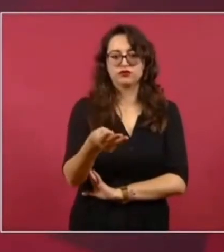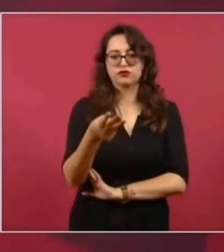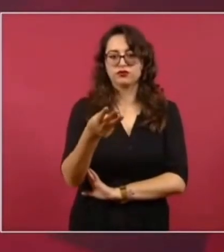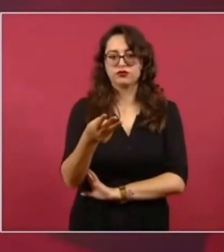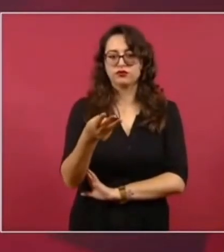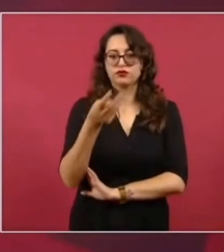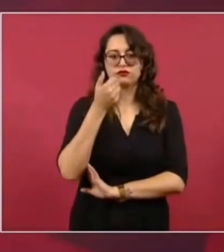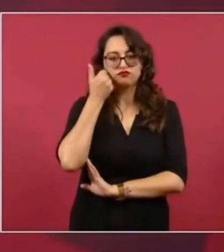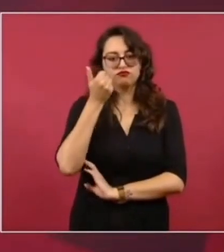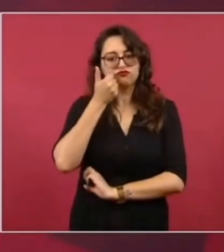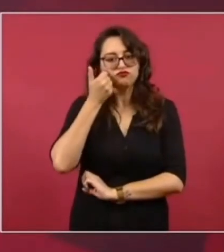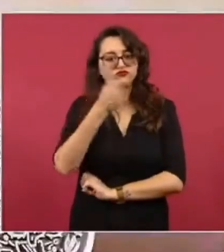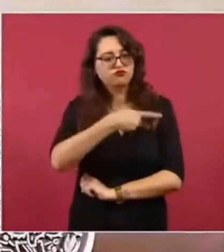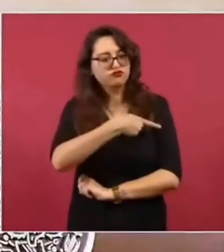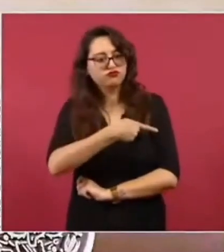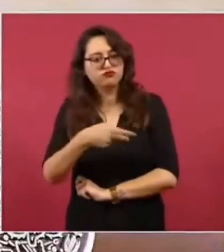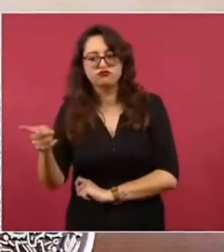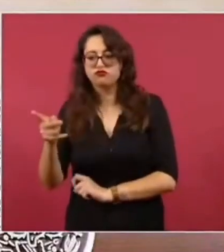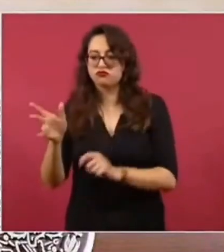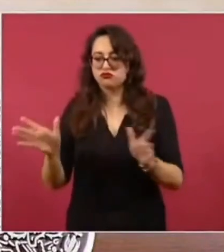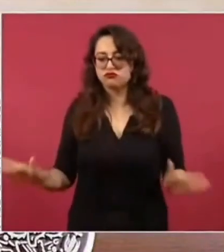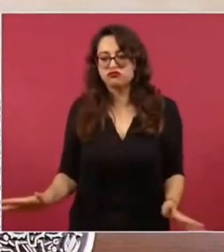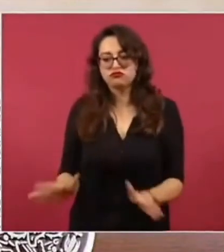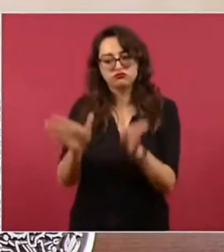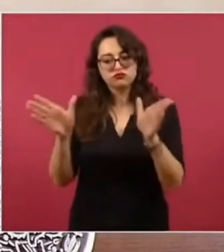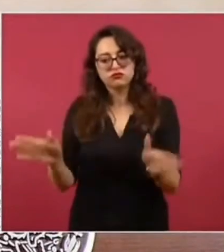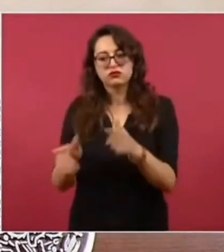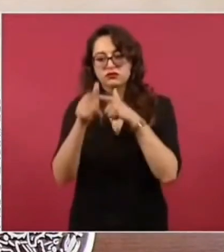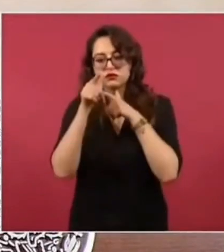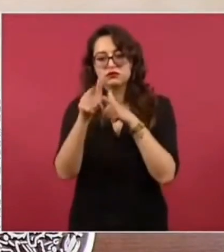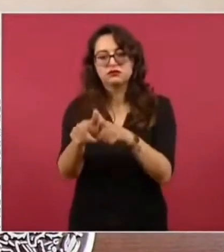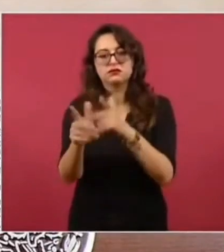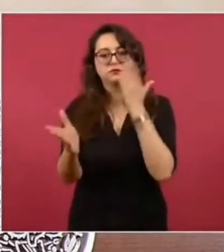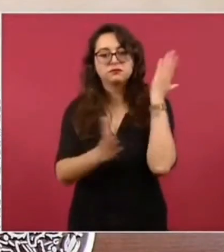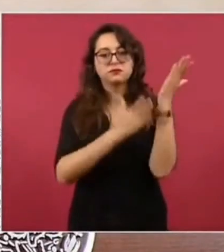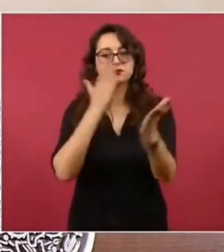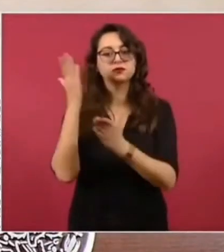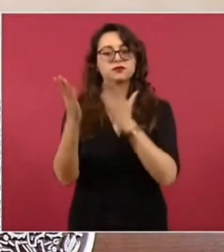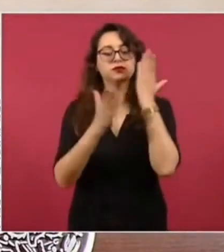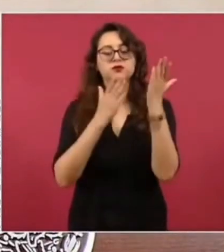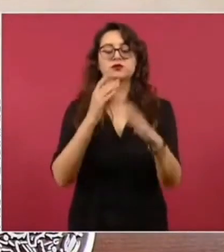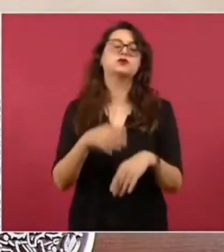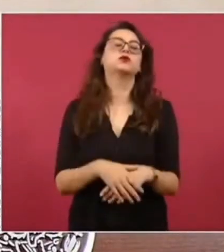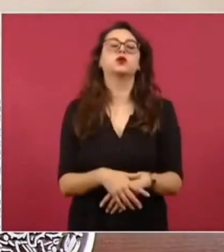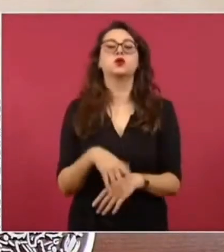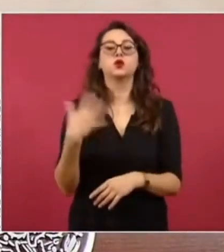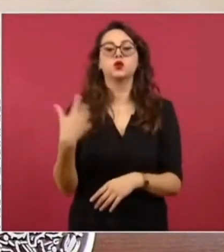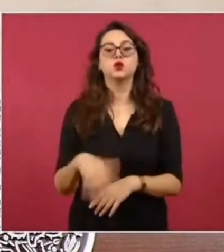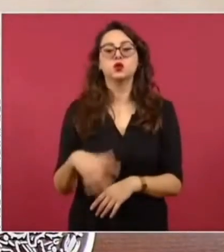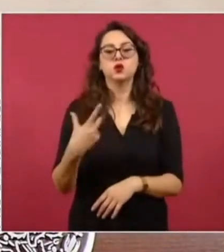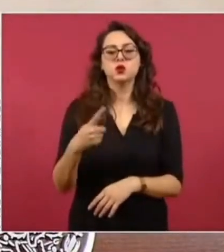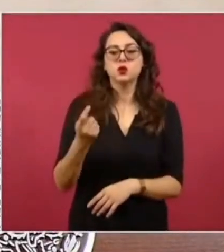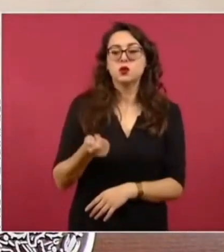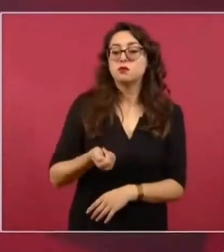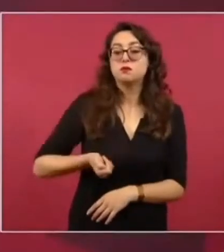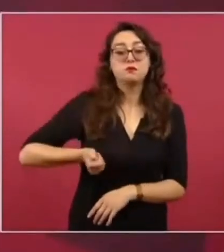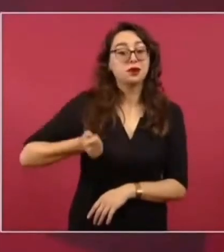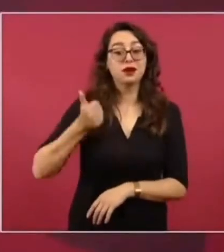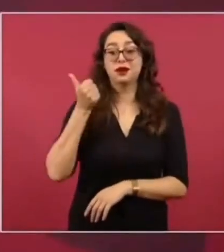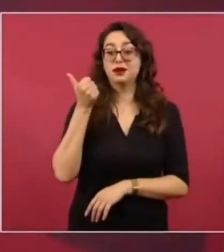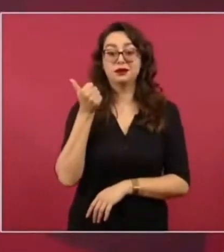pobres, como nunca había sucedido en la historia de